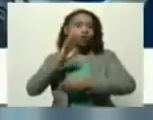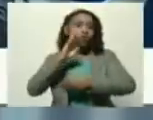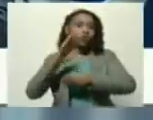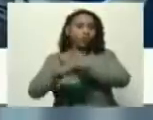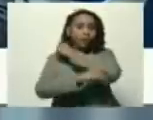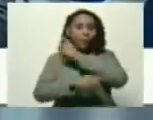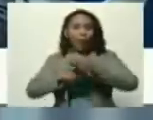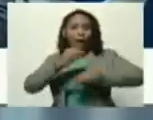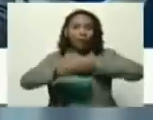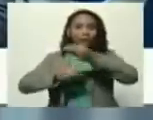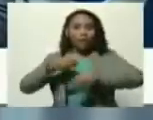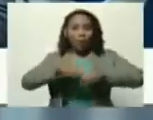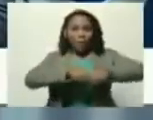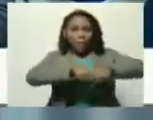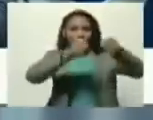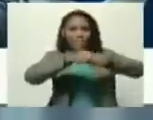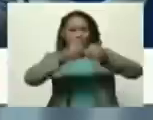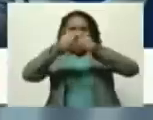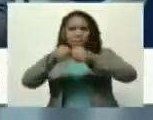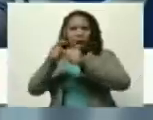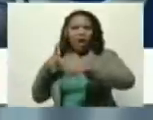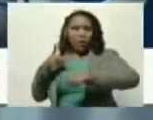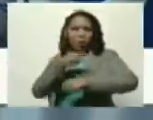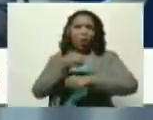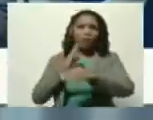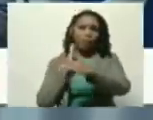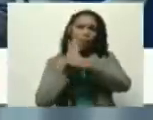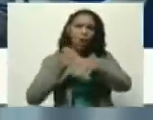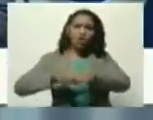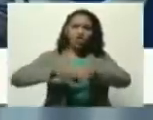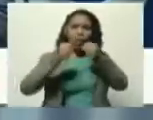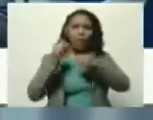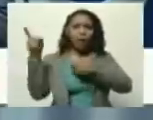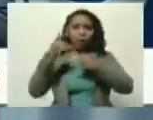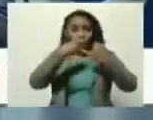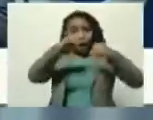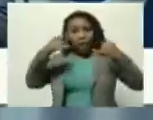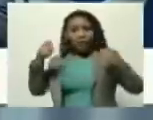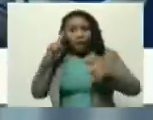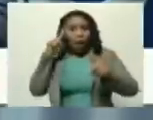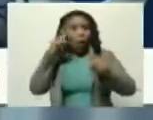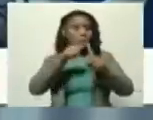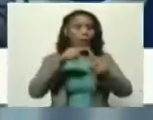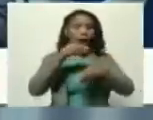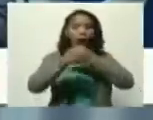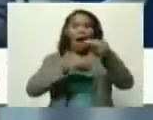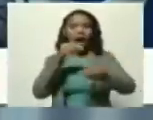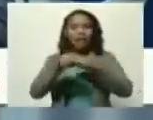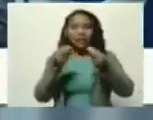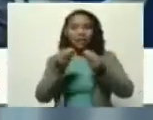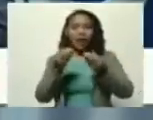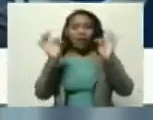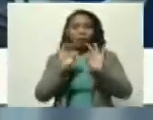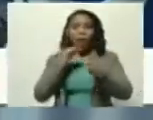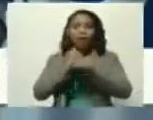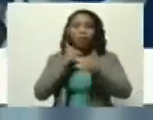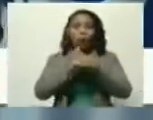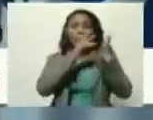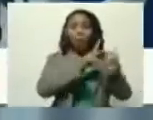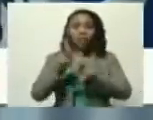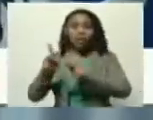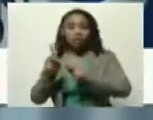devastando los cableados en lugares, llegan finalmente a lograr ese objetivo tan nefasto, con el fin luego